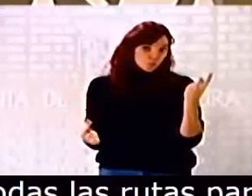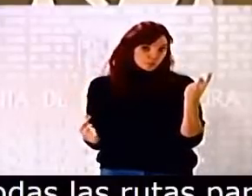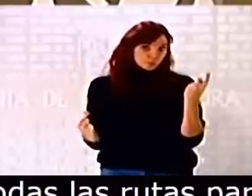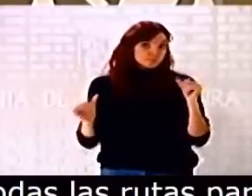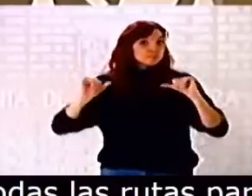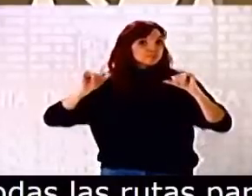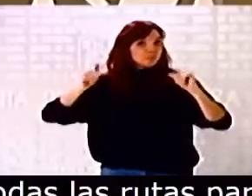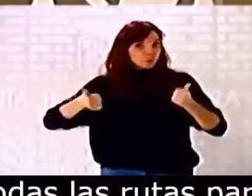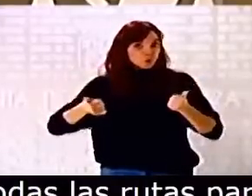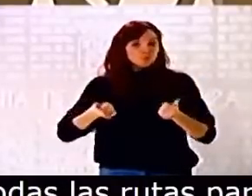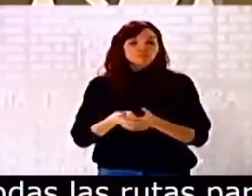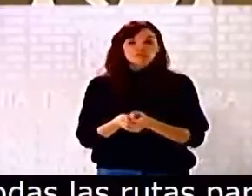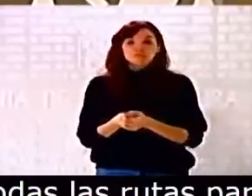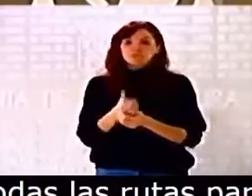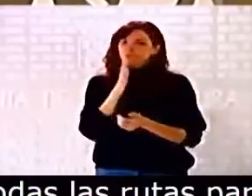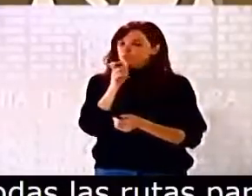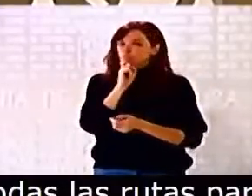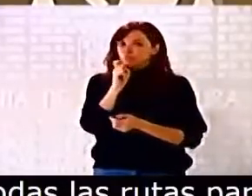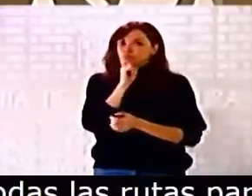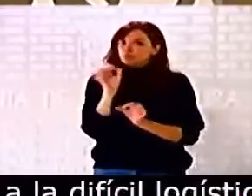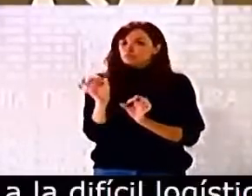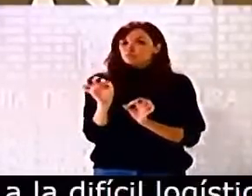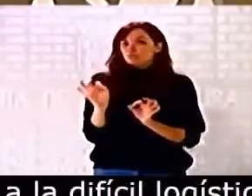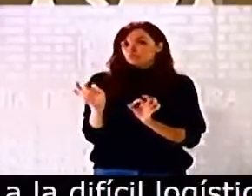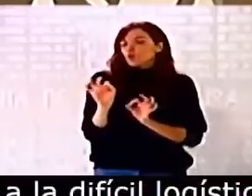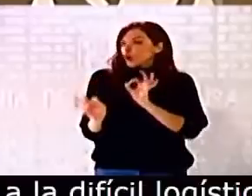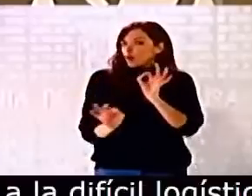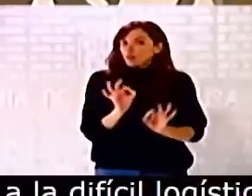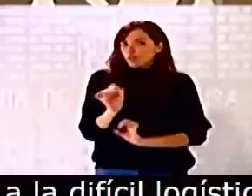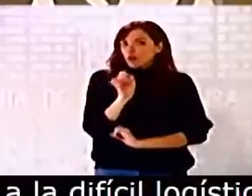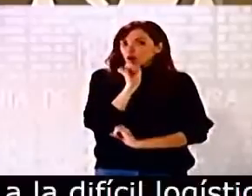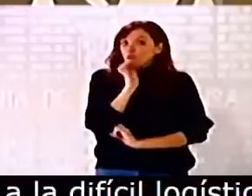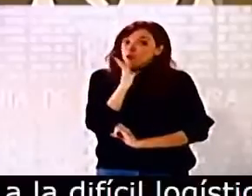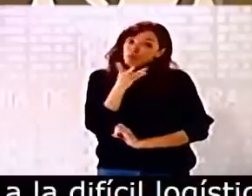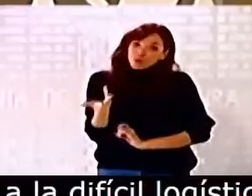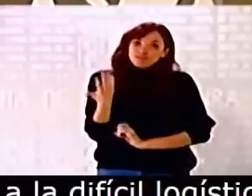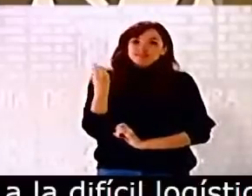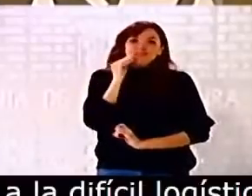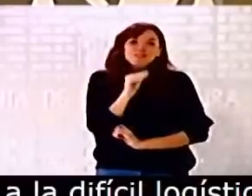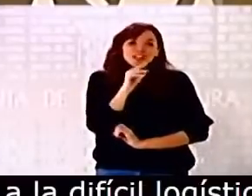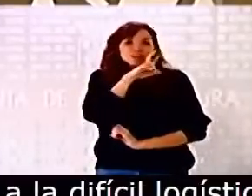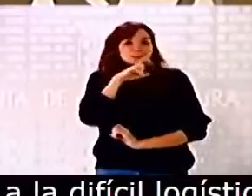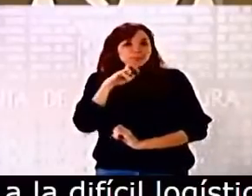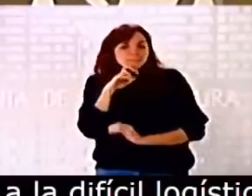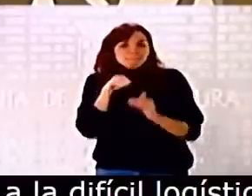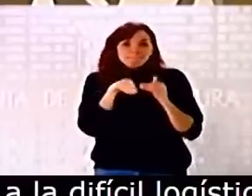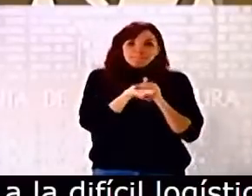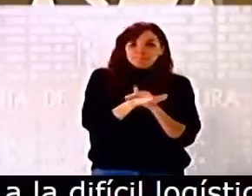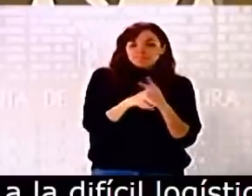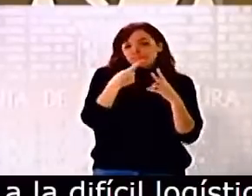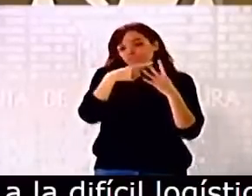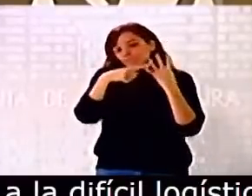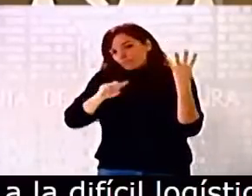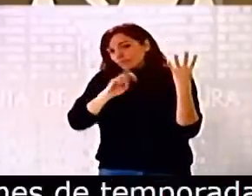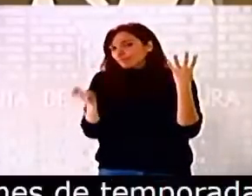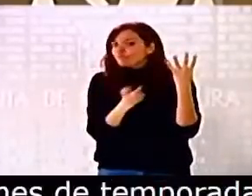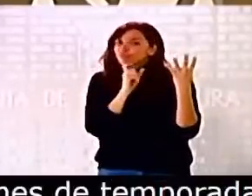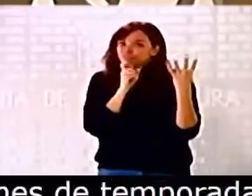a la difícil logística que tiene esta vacuna por la conservación en condiciones de temperatura y en condiciones